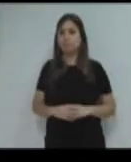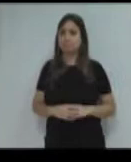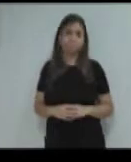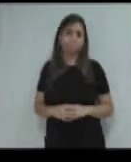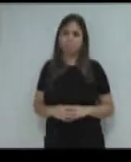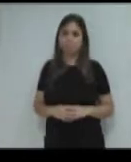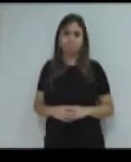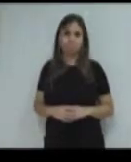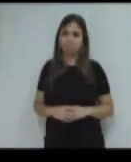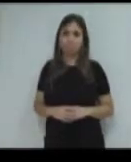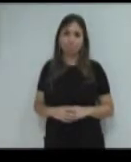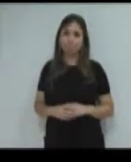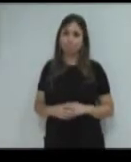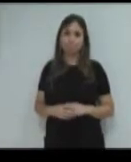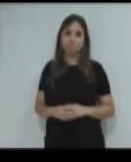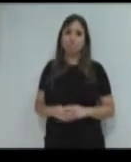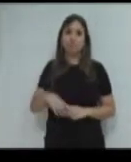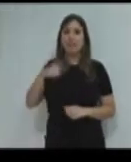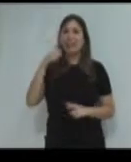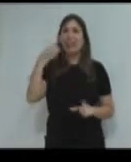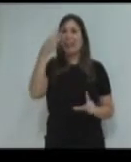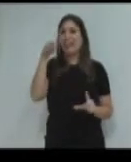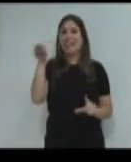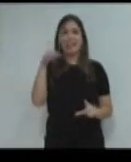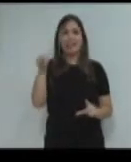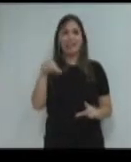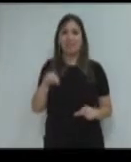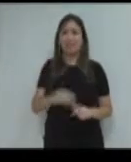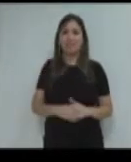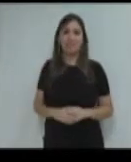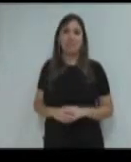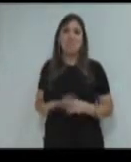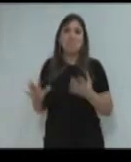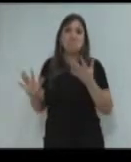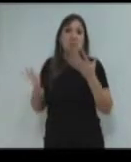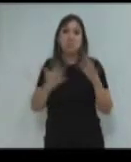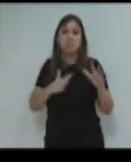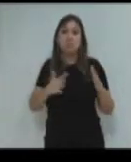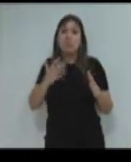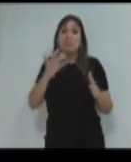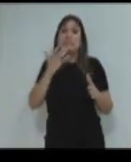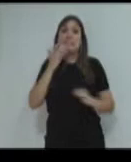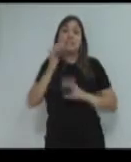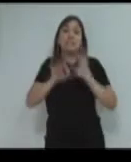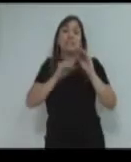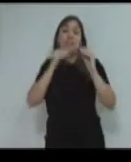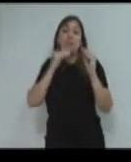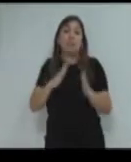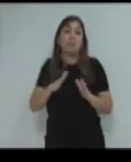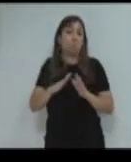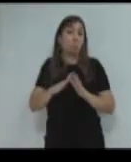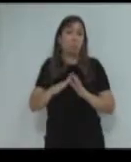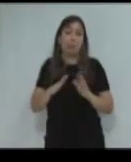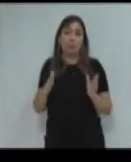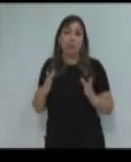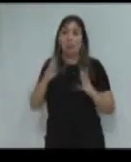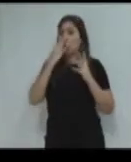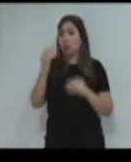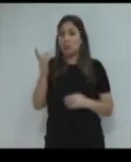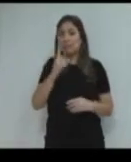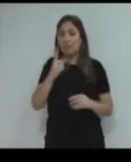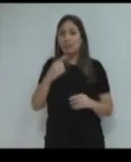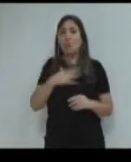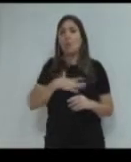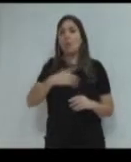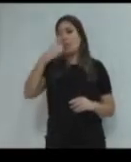no lo entiende. Va a leer la documentación si más o menos está bien y poco más. Se pueden describir